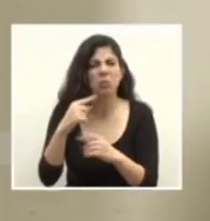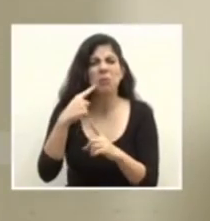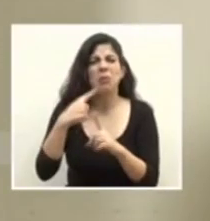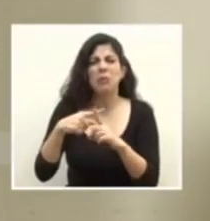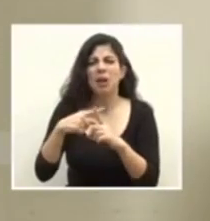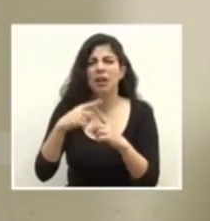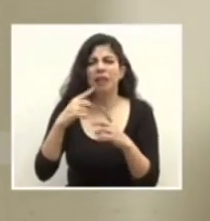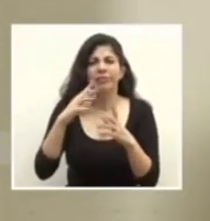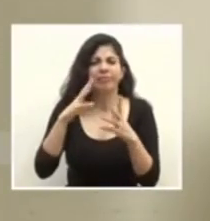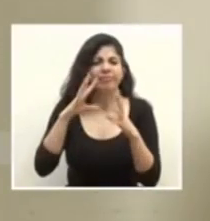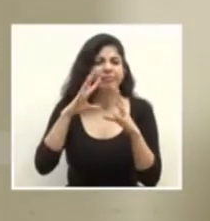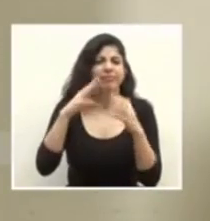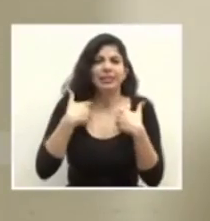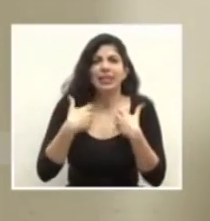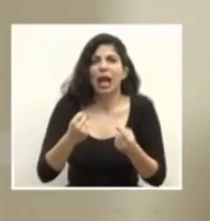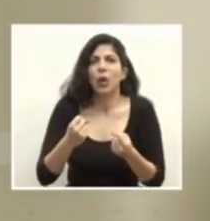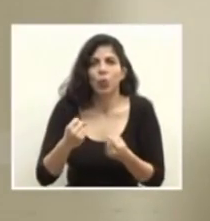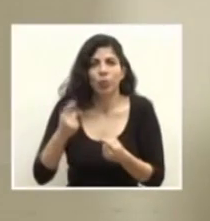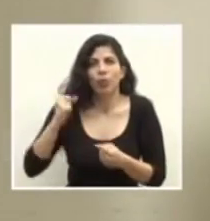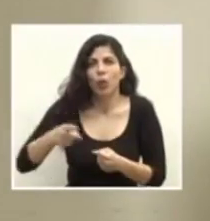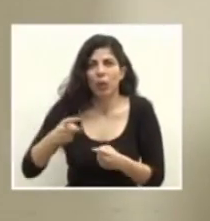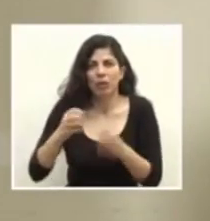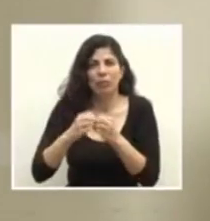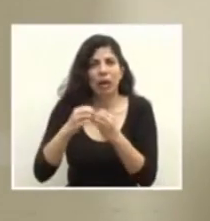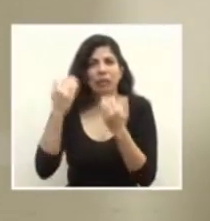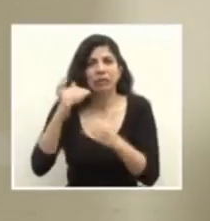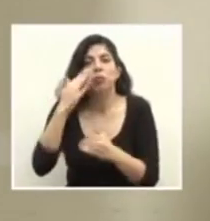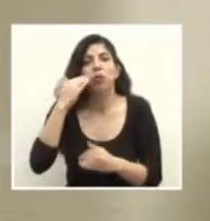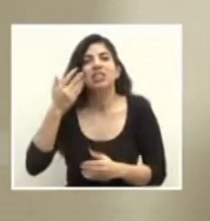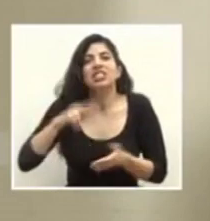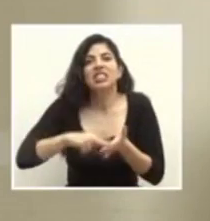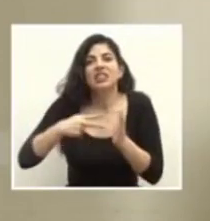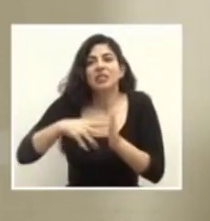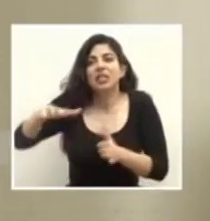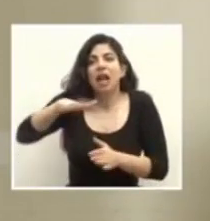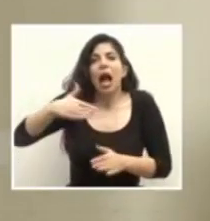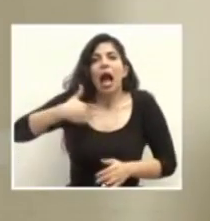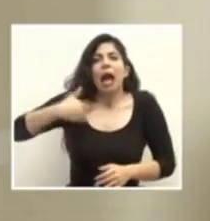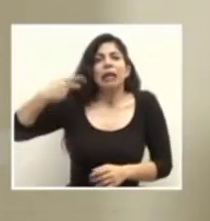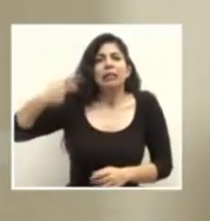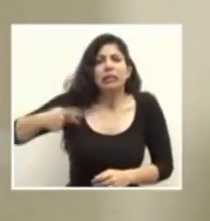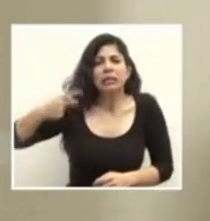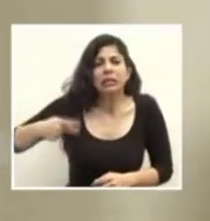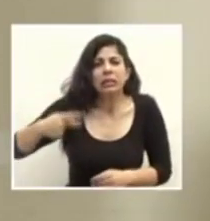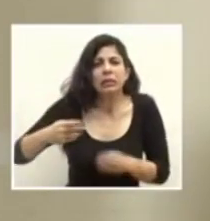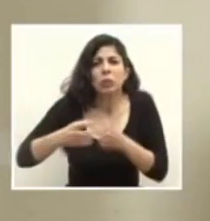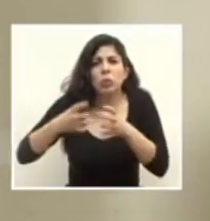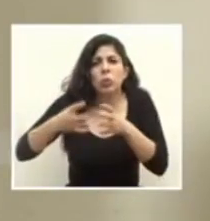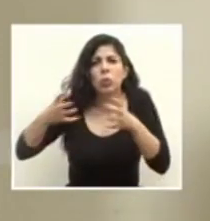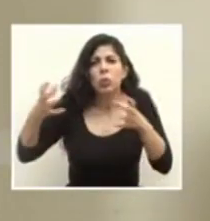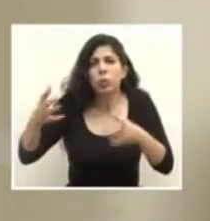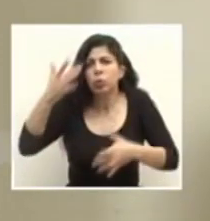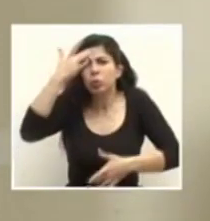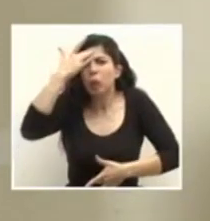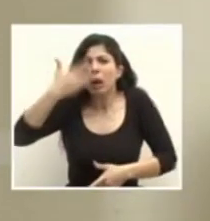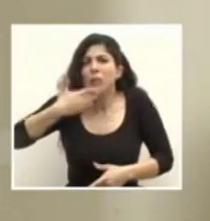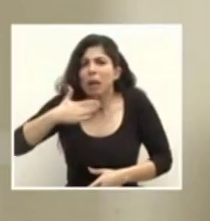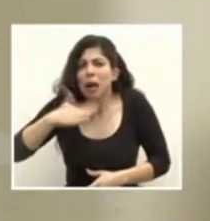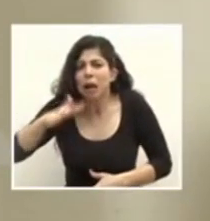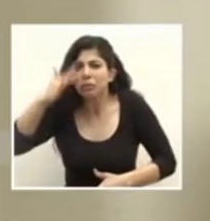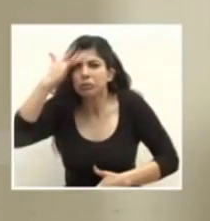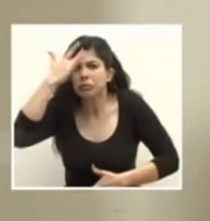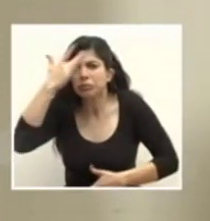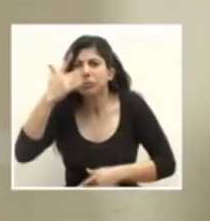de sanitario, obviamente, porque ya el riesgo se incrementa de que tengamos una cantidad de casos graves